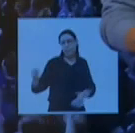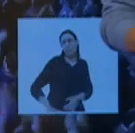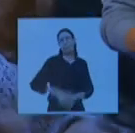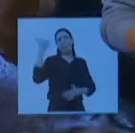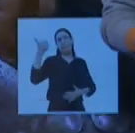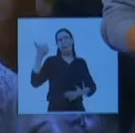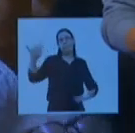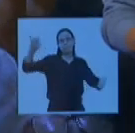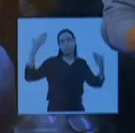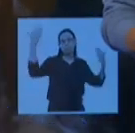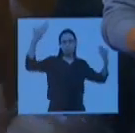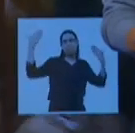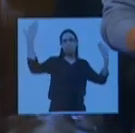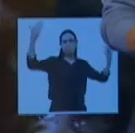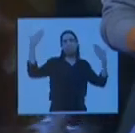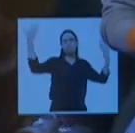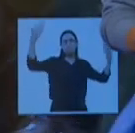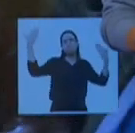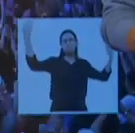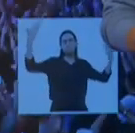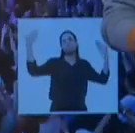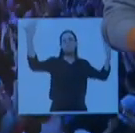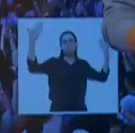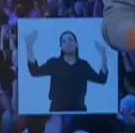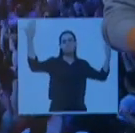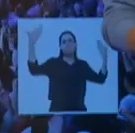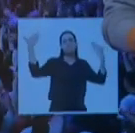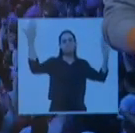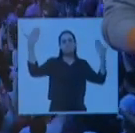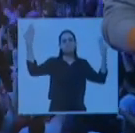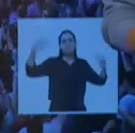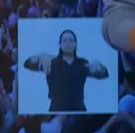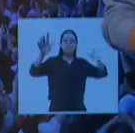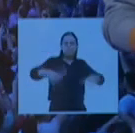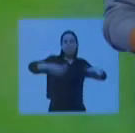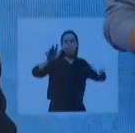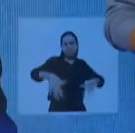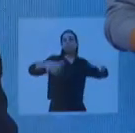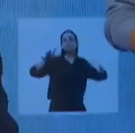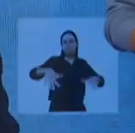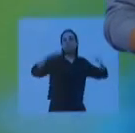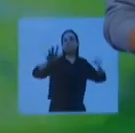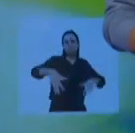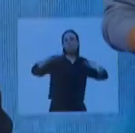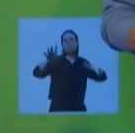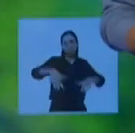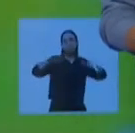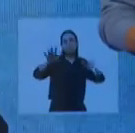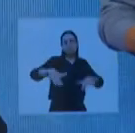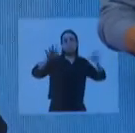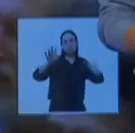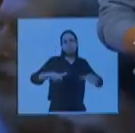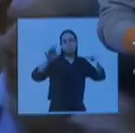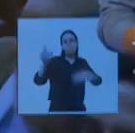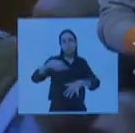Su fuerte era la economía, en un contexto que la economía está muy afectada, debía centrarse y poner el foco en eso y tal vez desvió su atención